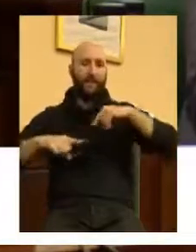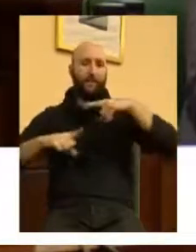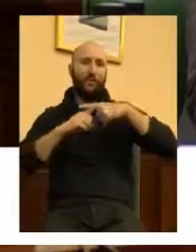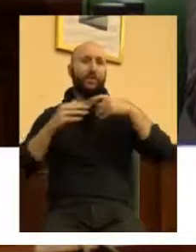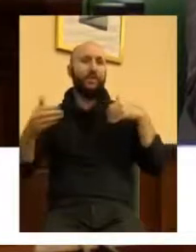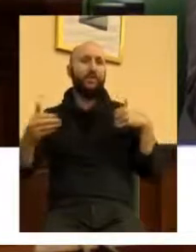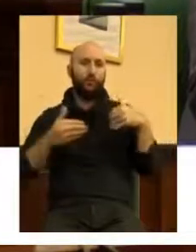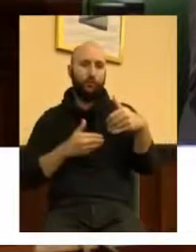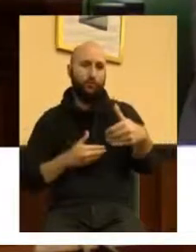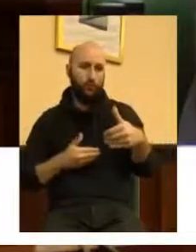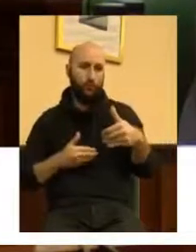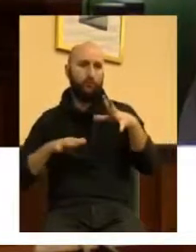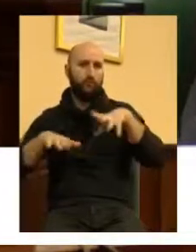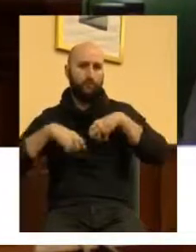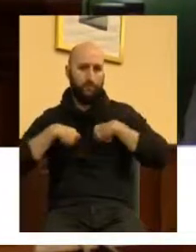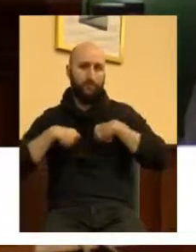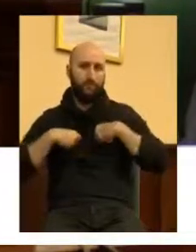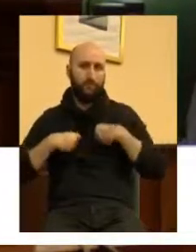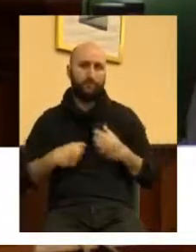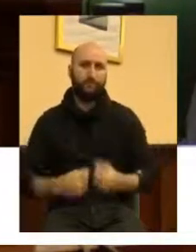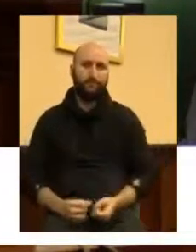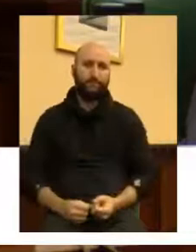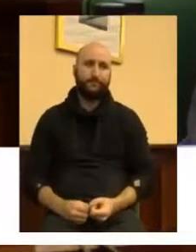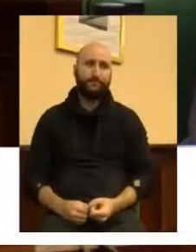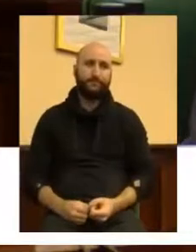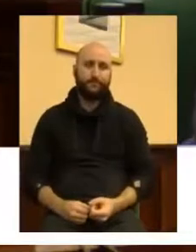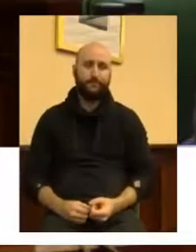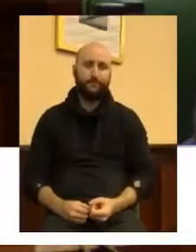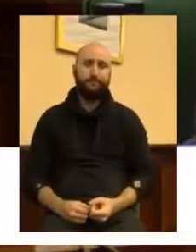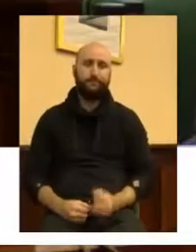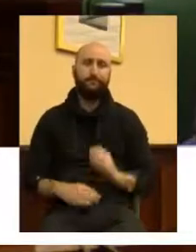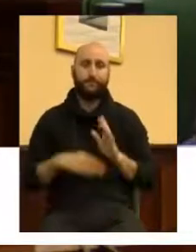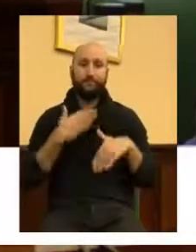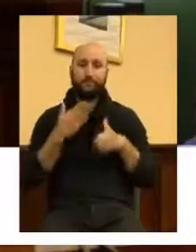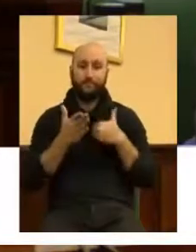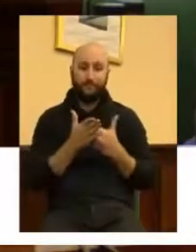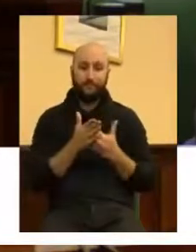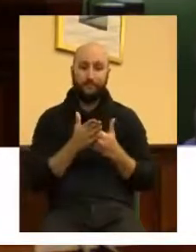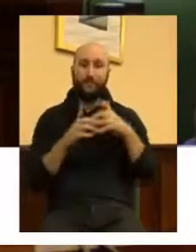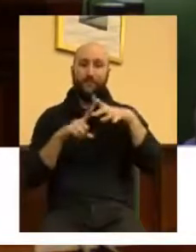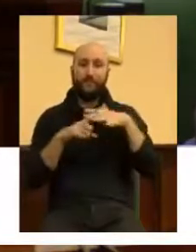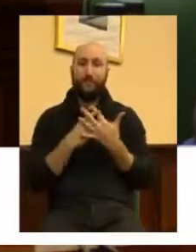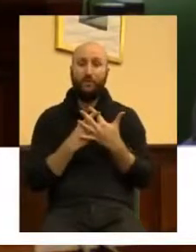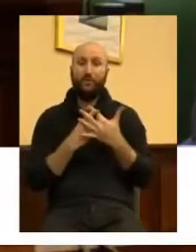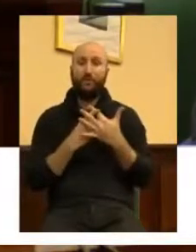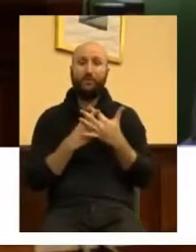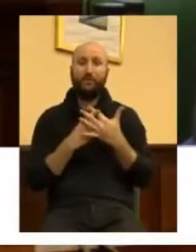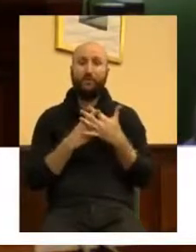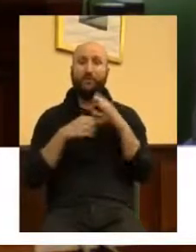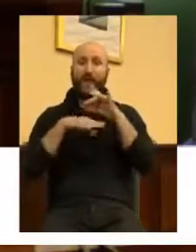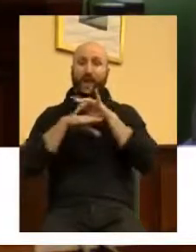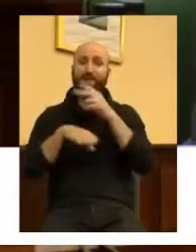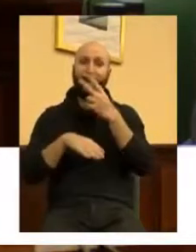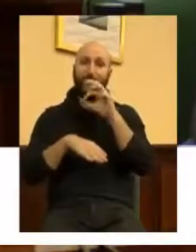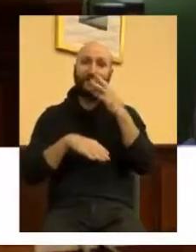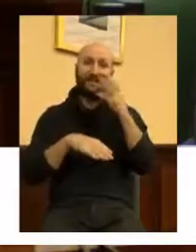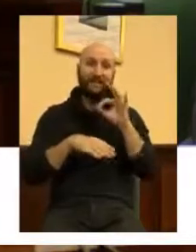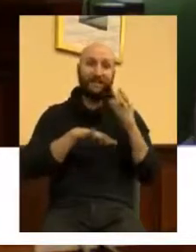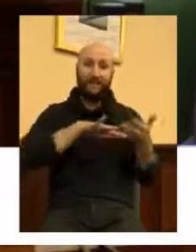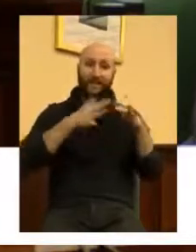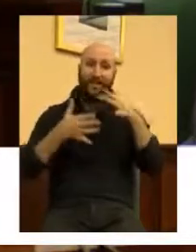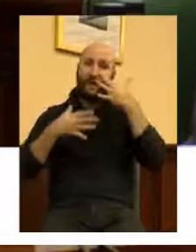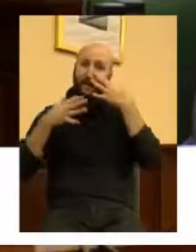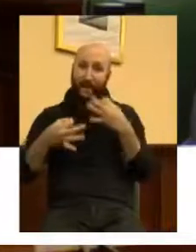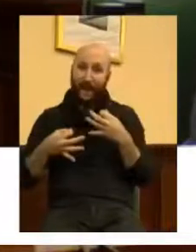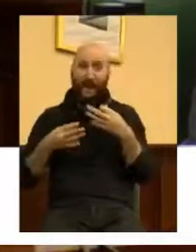próximo. Entonces, digo yo que para llegar al escenario que dibuja la Agenda 2030 habrá